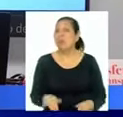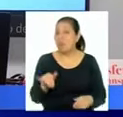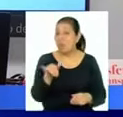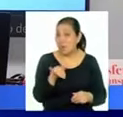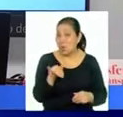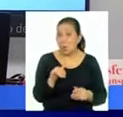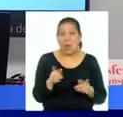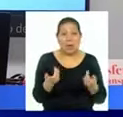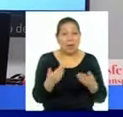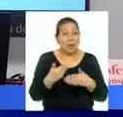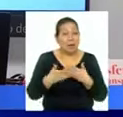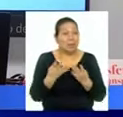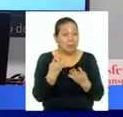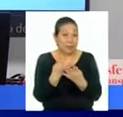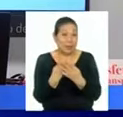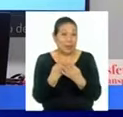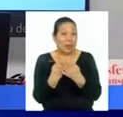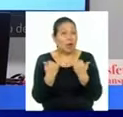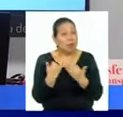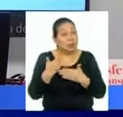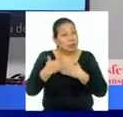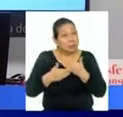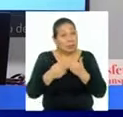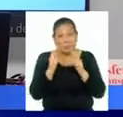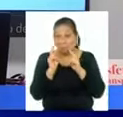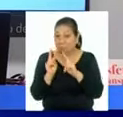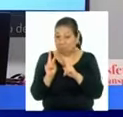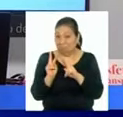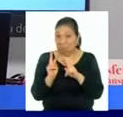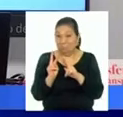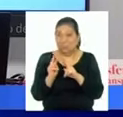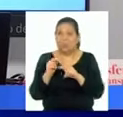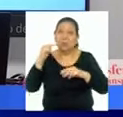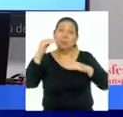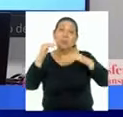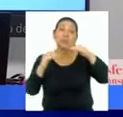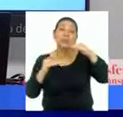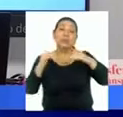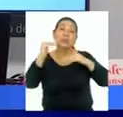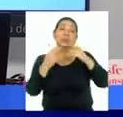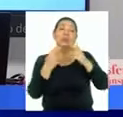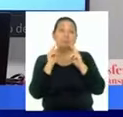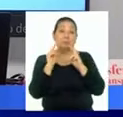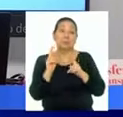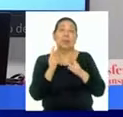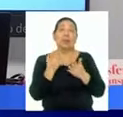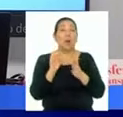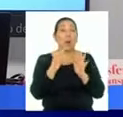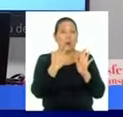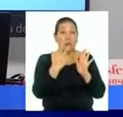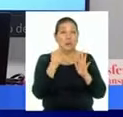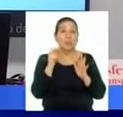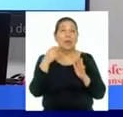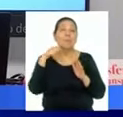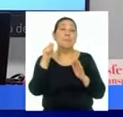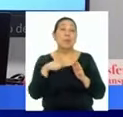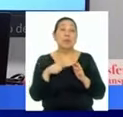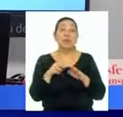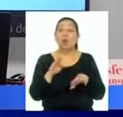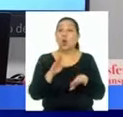Igualmente ha sucedido en los centros penitenciarios, voy a avanzar, ahí tenemos un tamizaje que se ha realizado a la población de más del 80%.